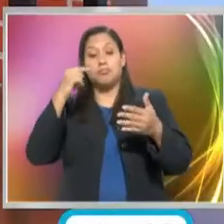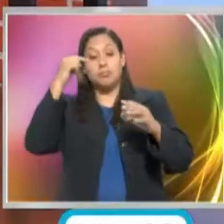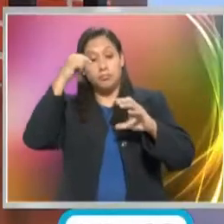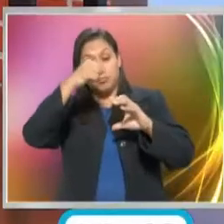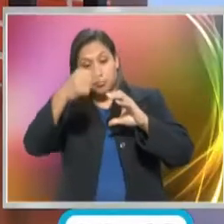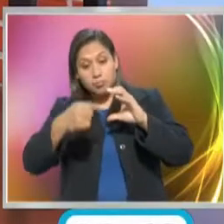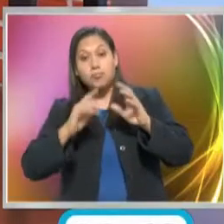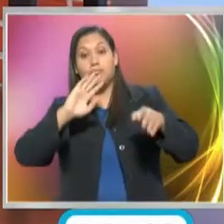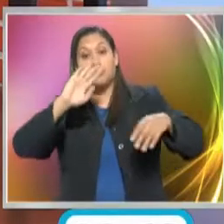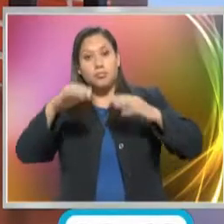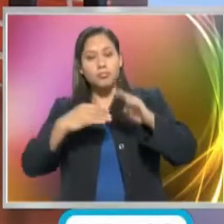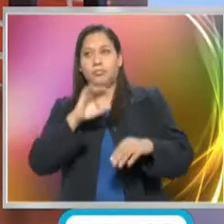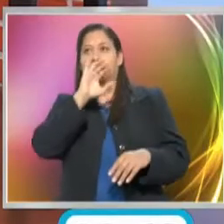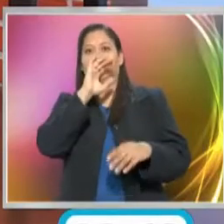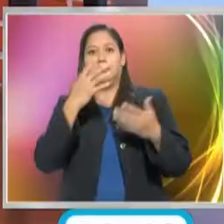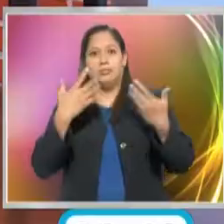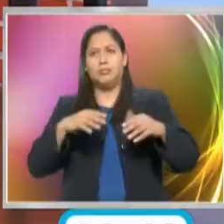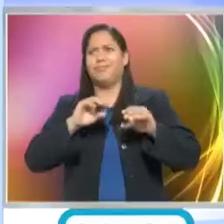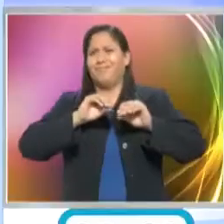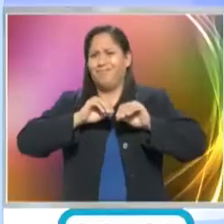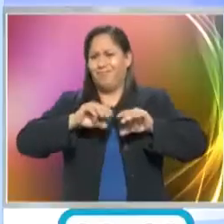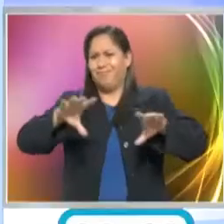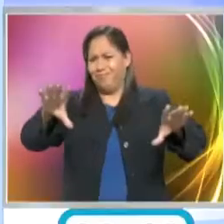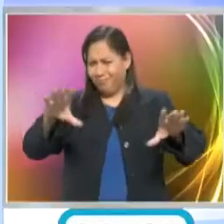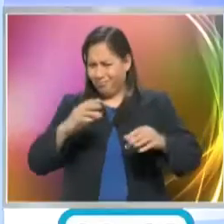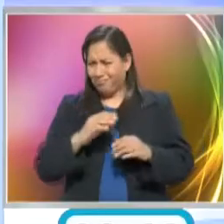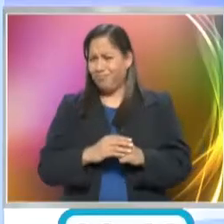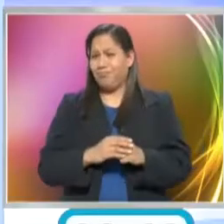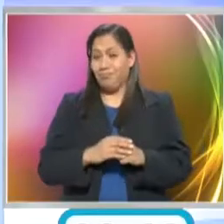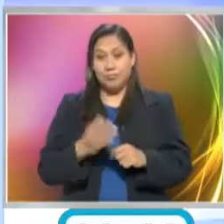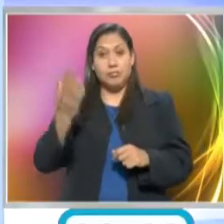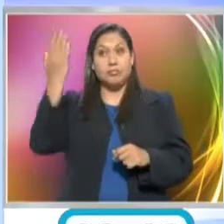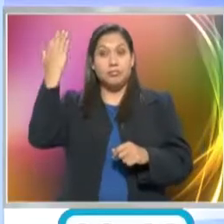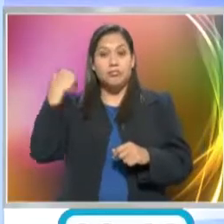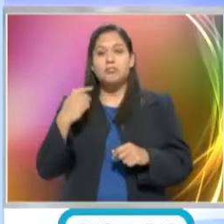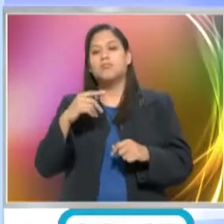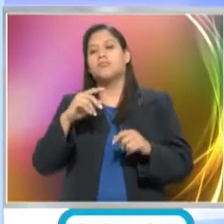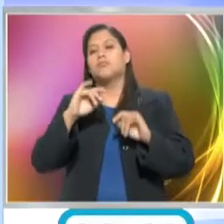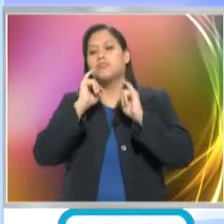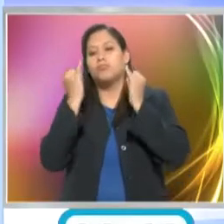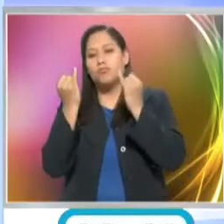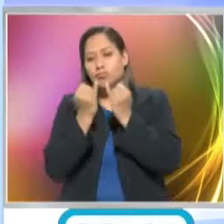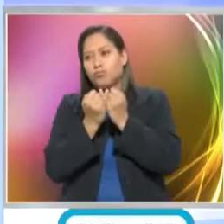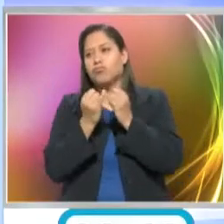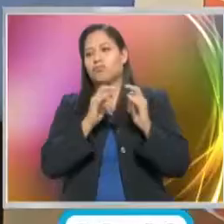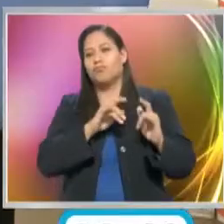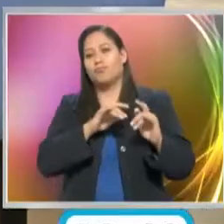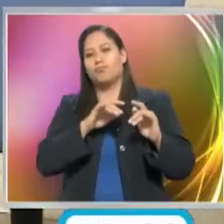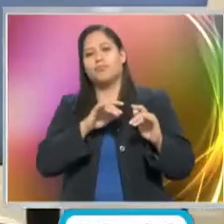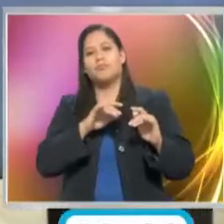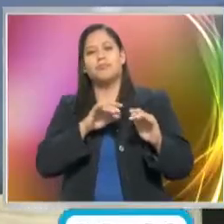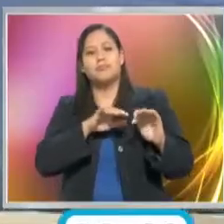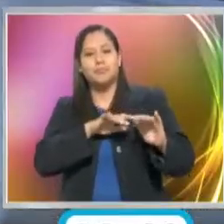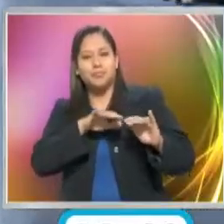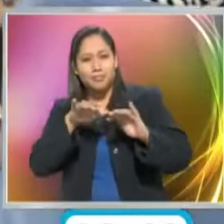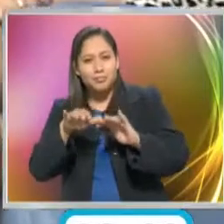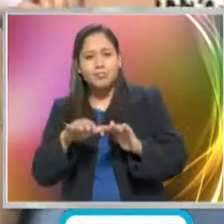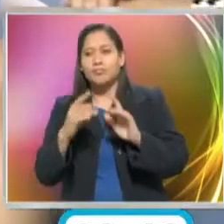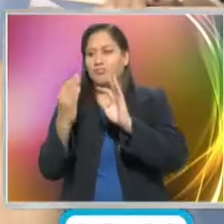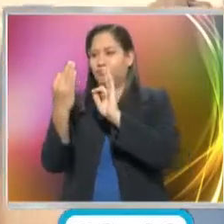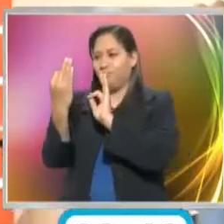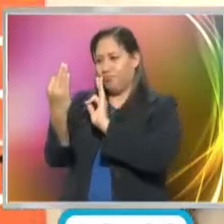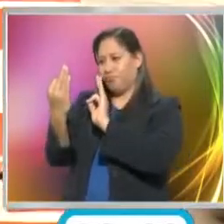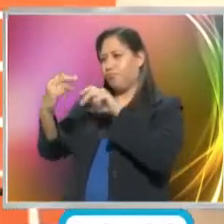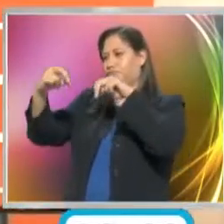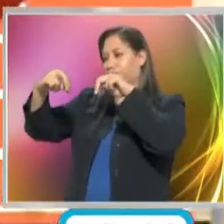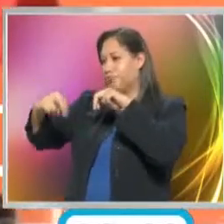de verdad es apasionante, es extensísimo, podríamos pasarnos todo el programa hablando sobre este tema, porque